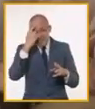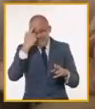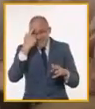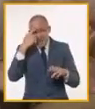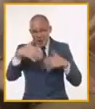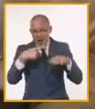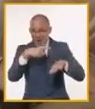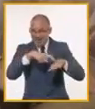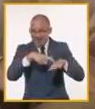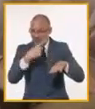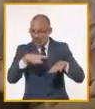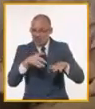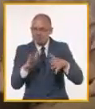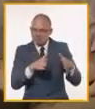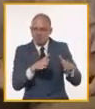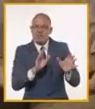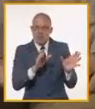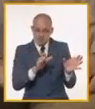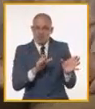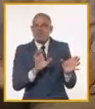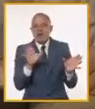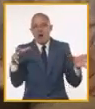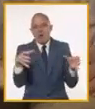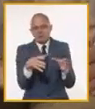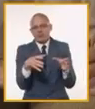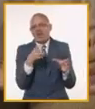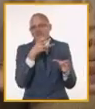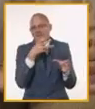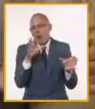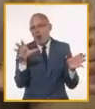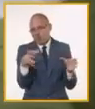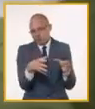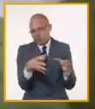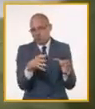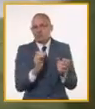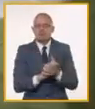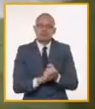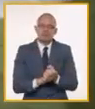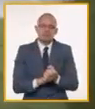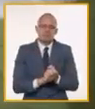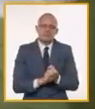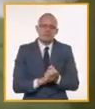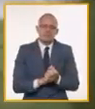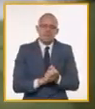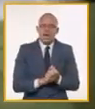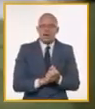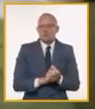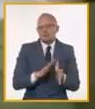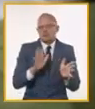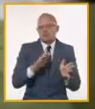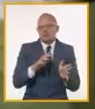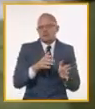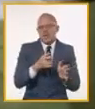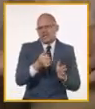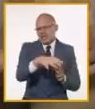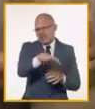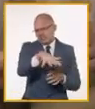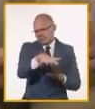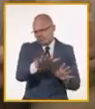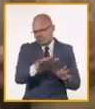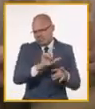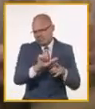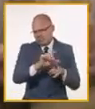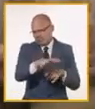nos uniéramos con Fidel, que estaba por allá por casa de un campesino que se llama, cerca de Santo Domingo. El